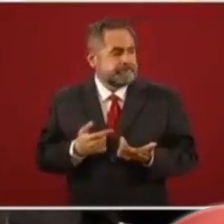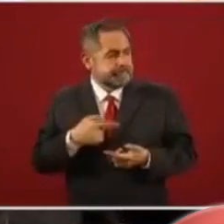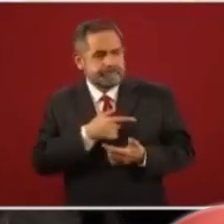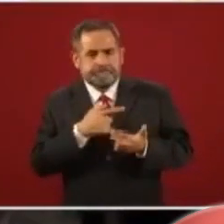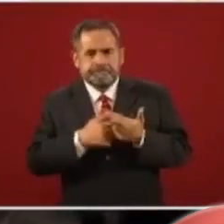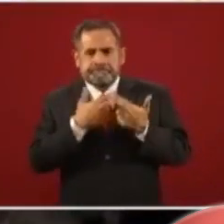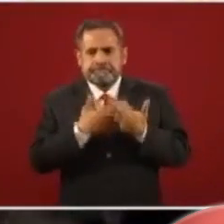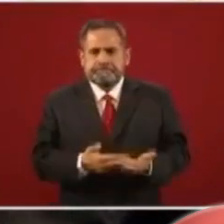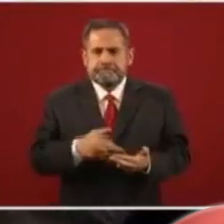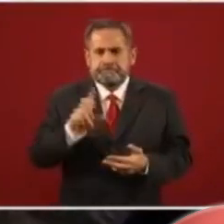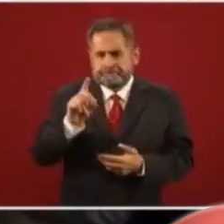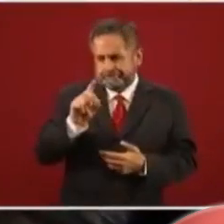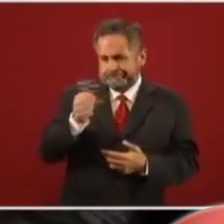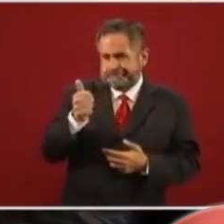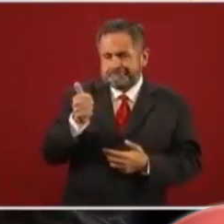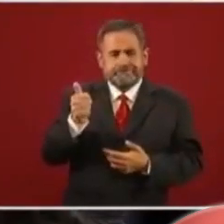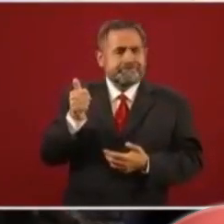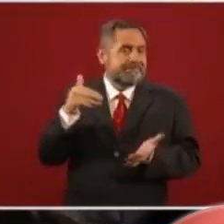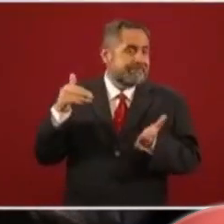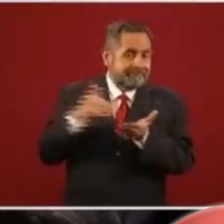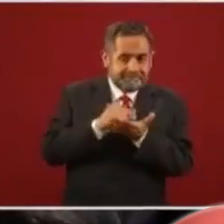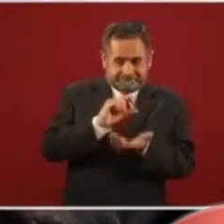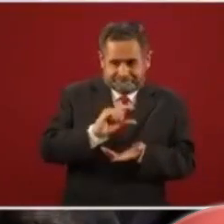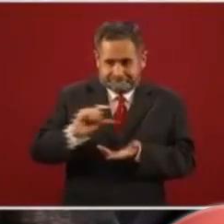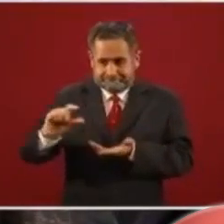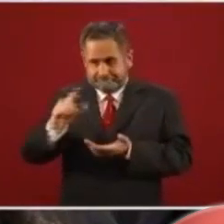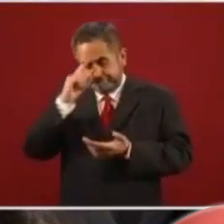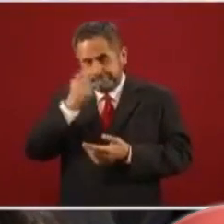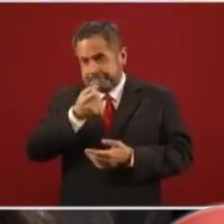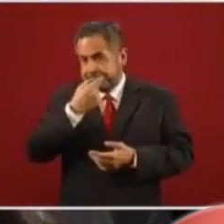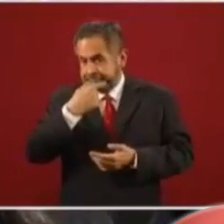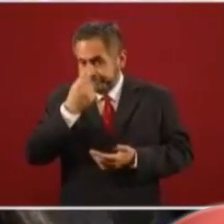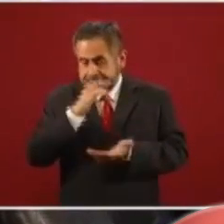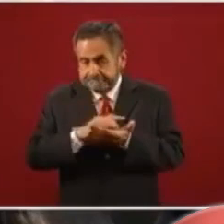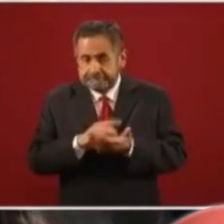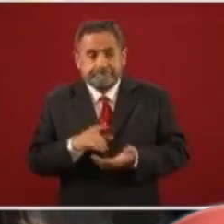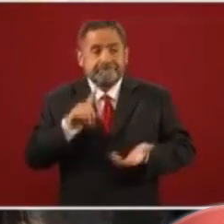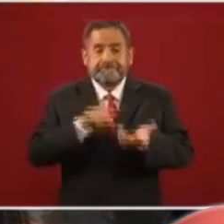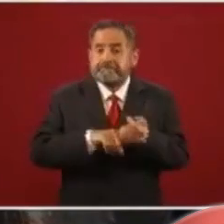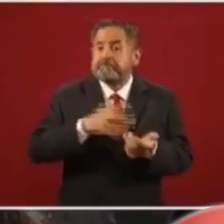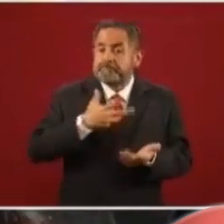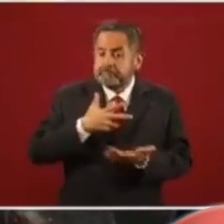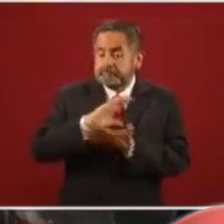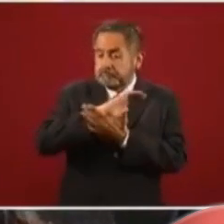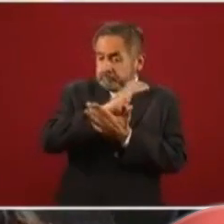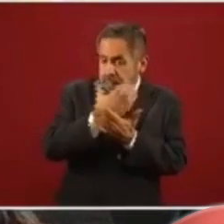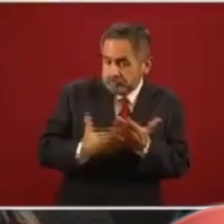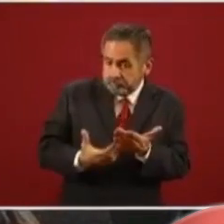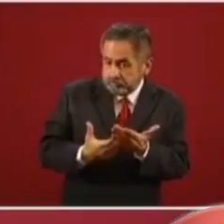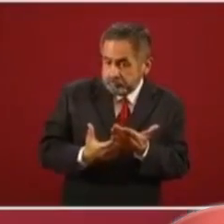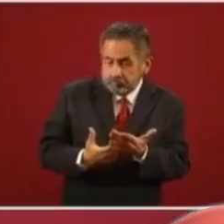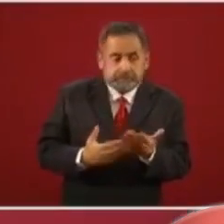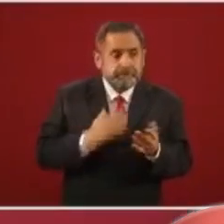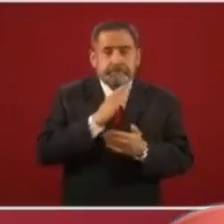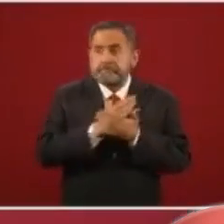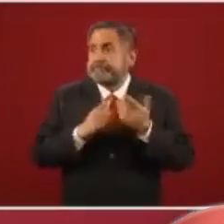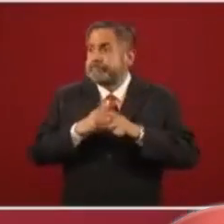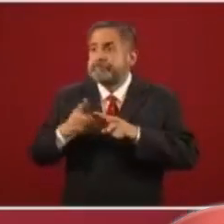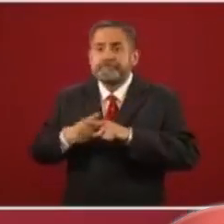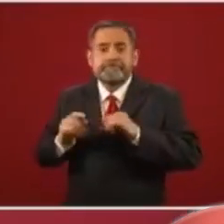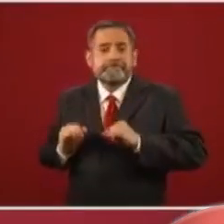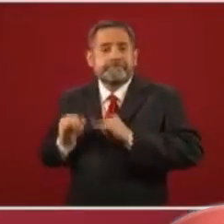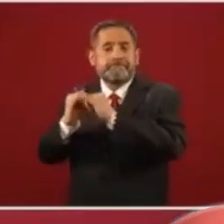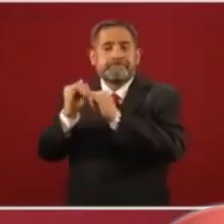de 36,000 frascos del medicamento. Pero no solo eso, tenía un contrato con la mitad de los institutos nacionales de